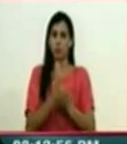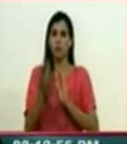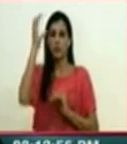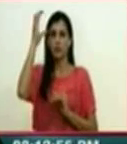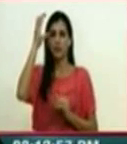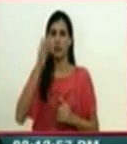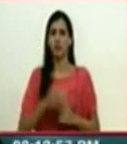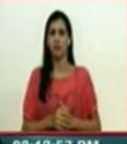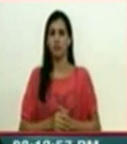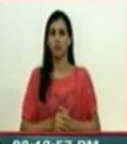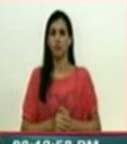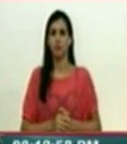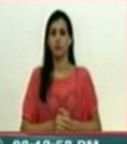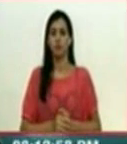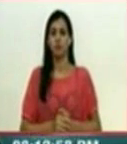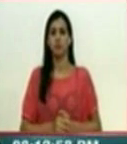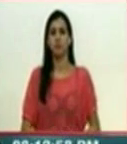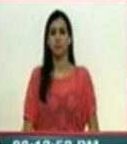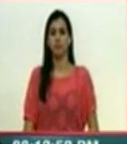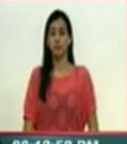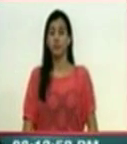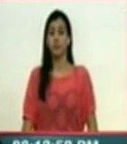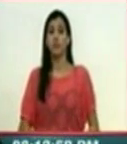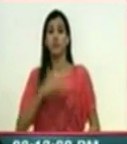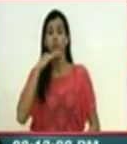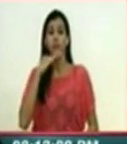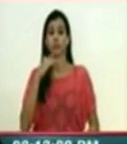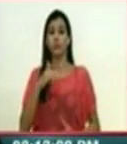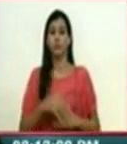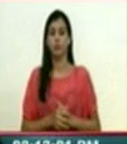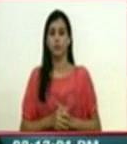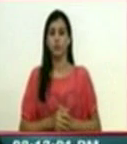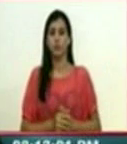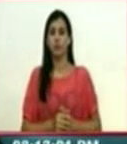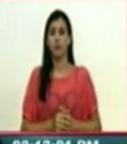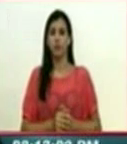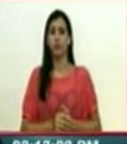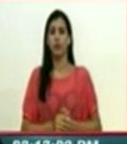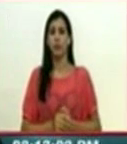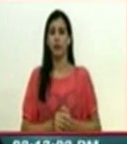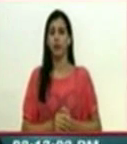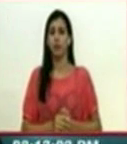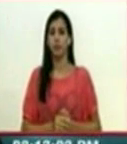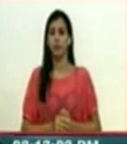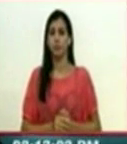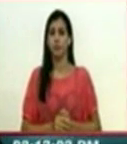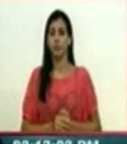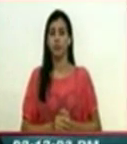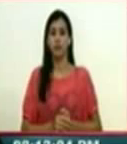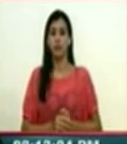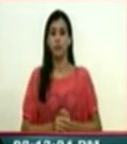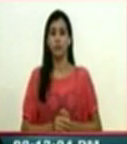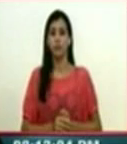lenguajes utilizados por ese comunicado están absolutamente fuera de la realidad y fuera de tono, totalmente. Creo